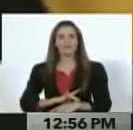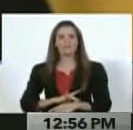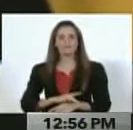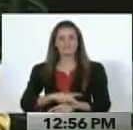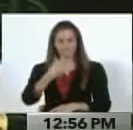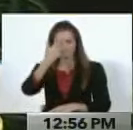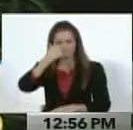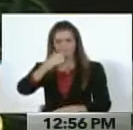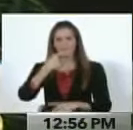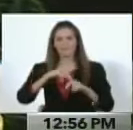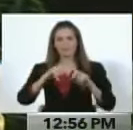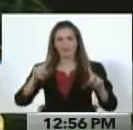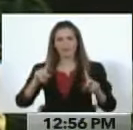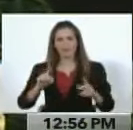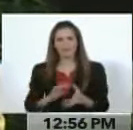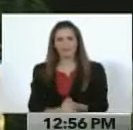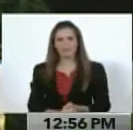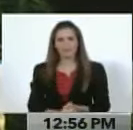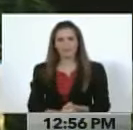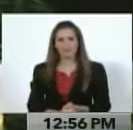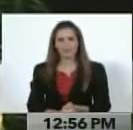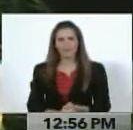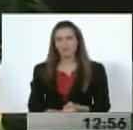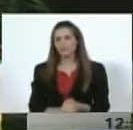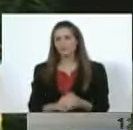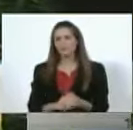convicción diferente, con